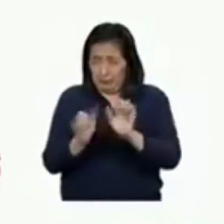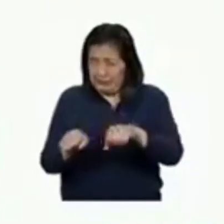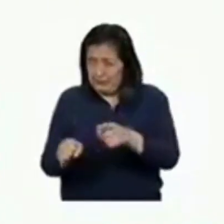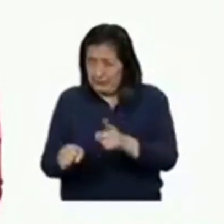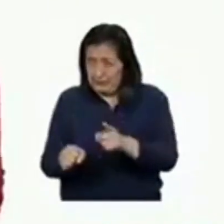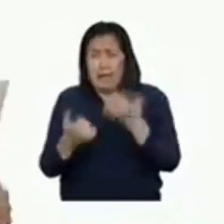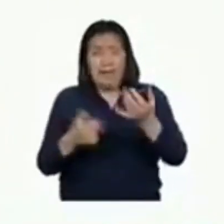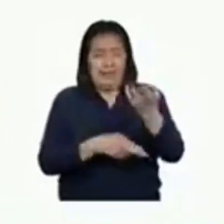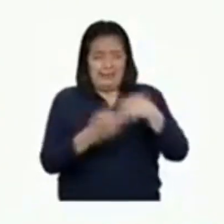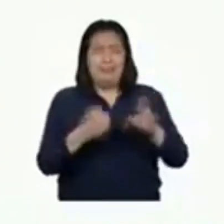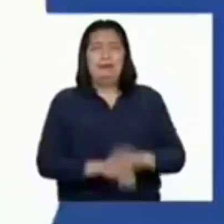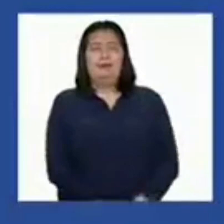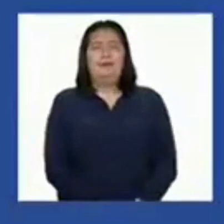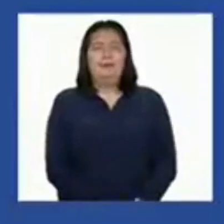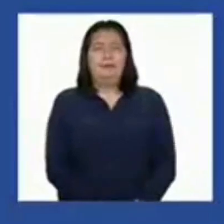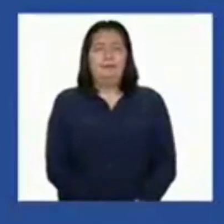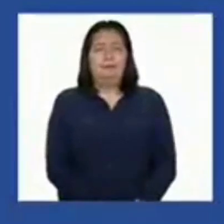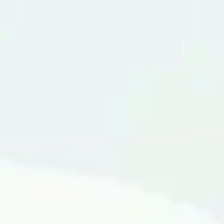¿Sí? Ahora regresamos.